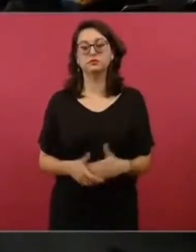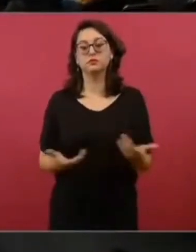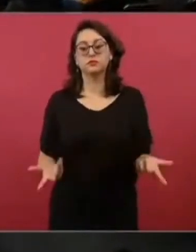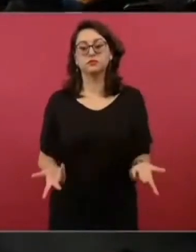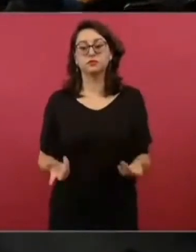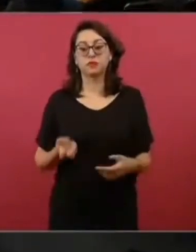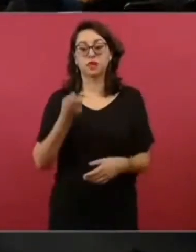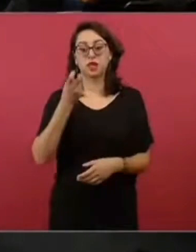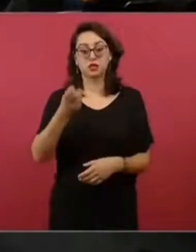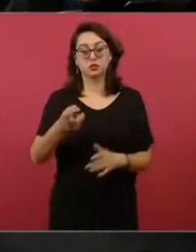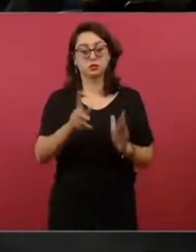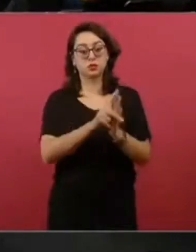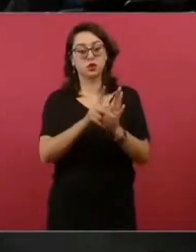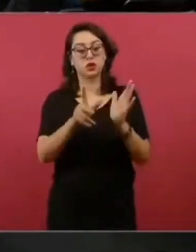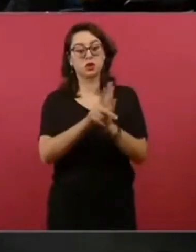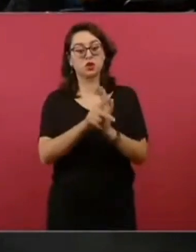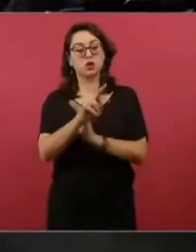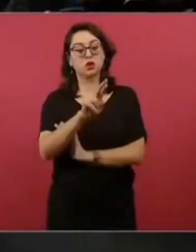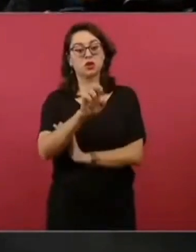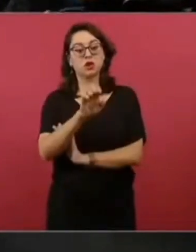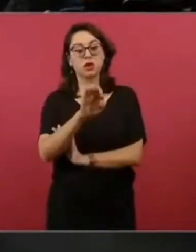la gente del Reforma,